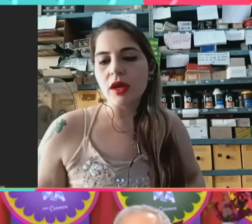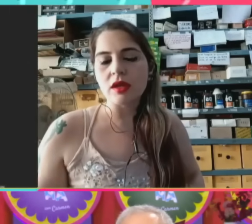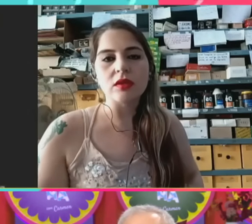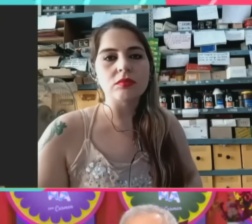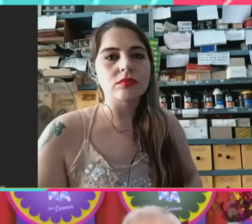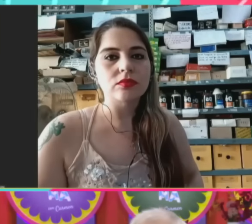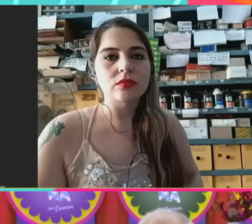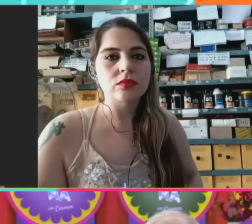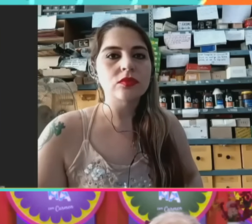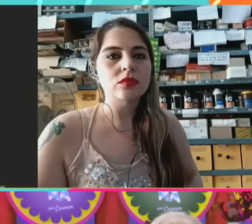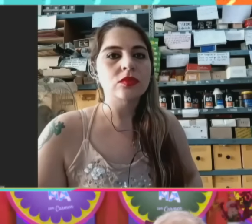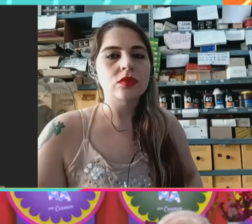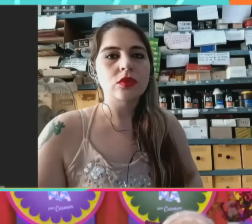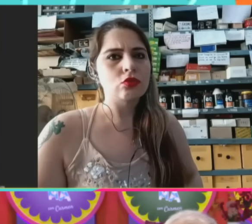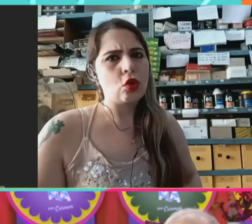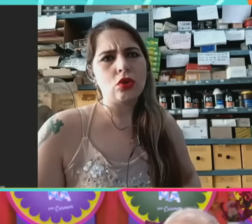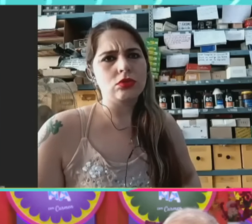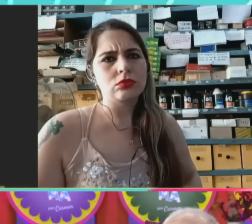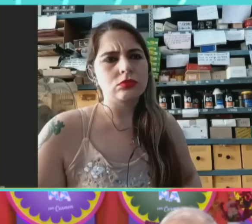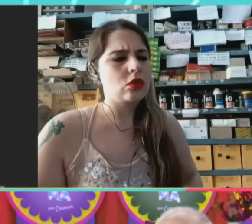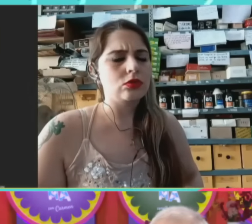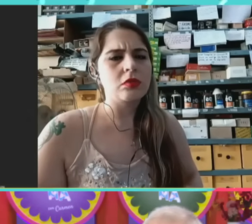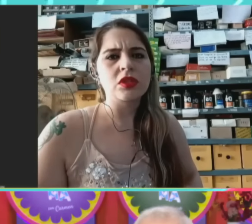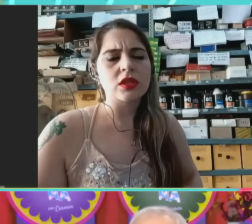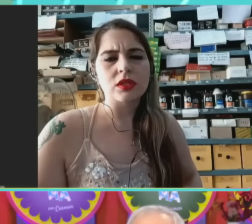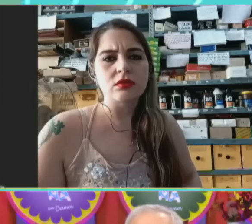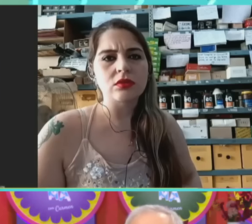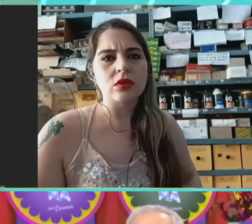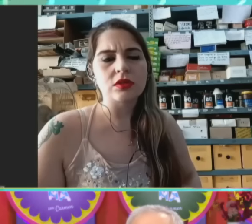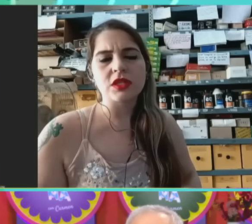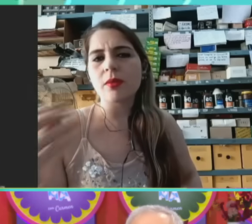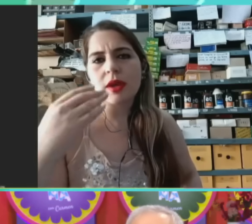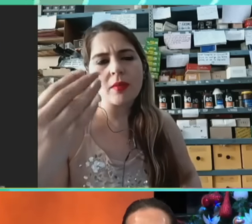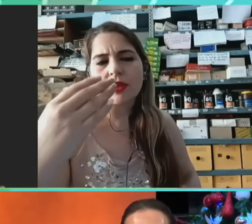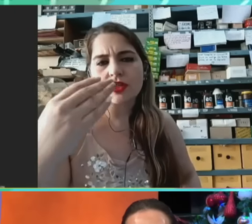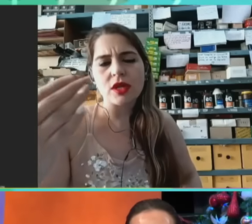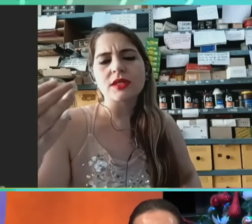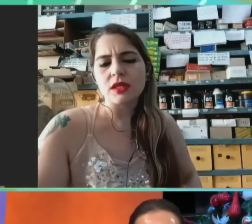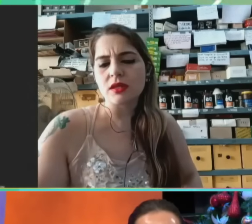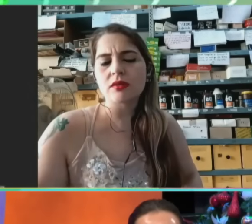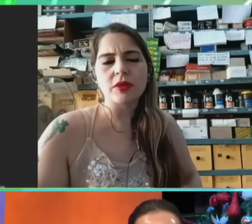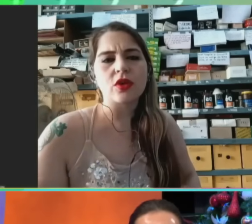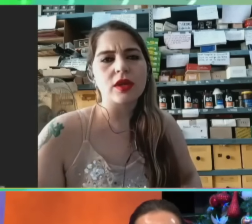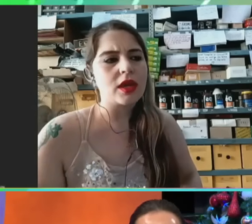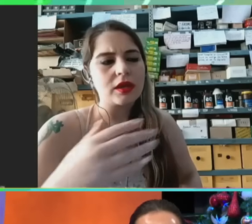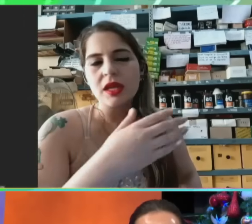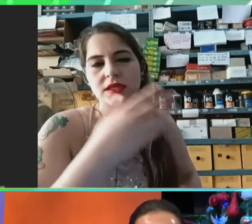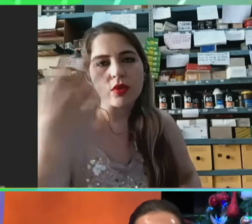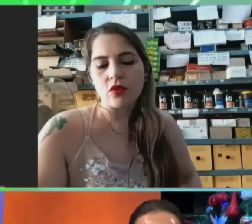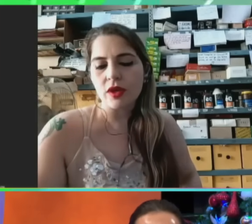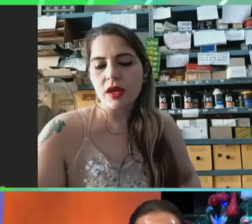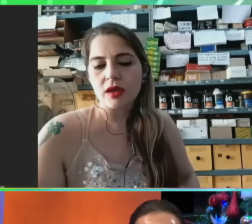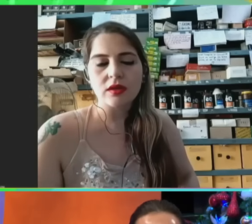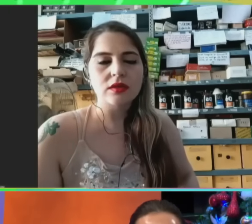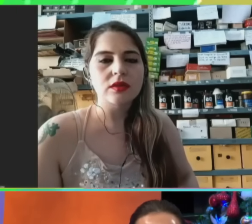más volviste a hablar con ella? ¿Ni a verla? No. Perdóname. Ni me interesa. ¿Y tuviste...? Sí, en verla en persona, sí. Pero en la iglesia,